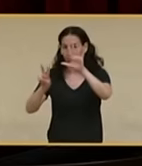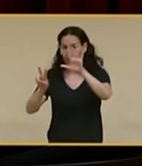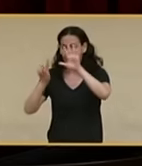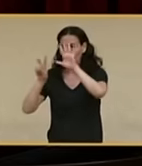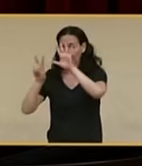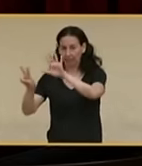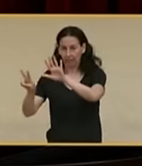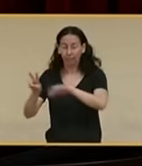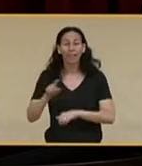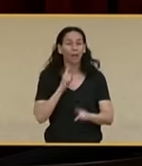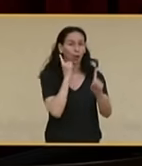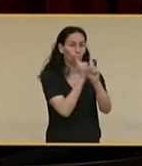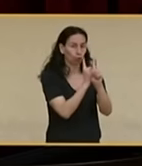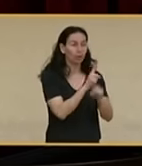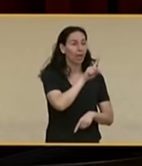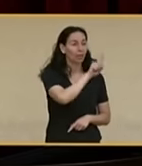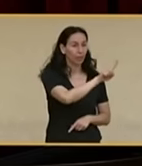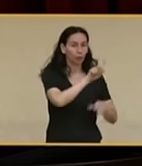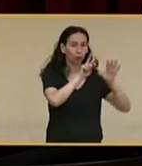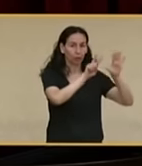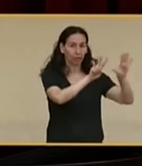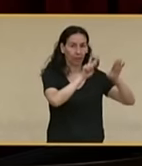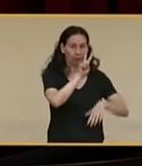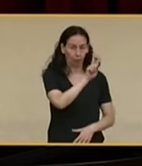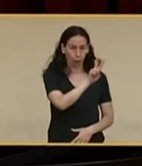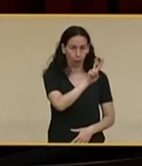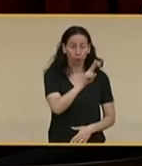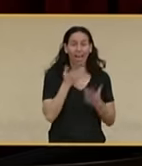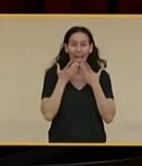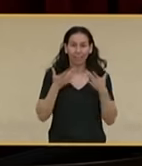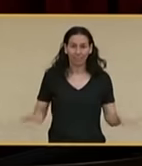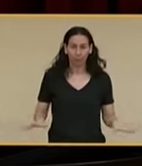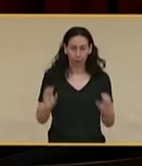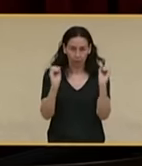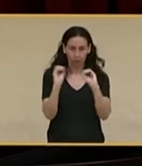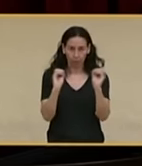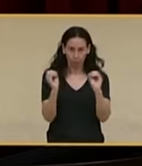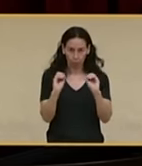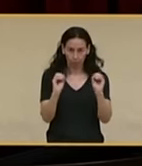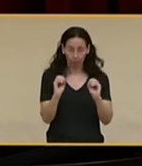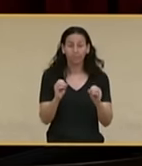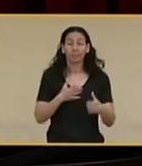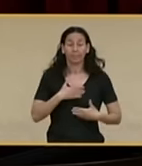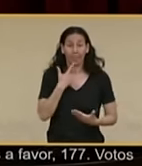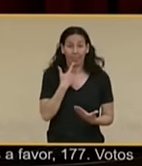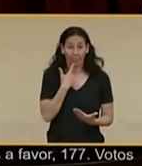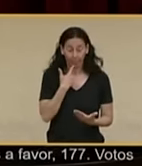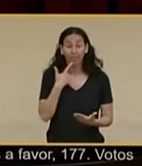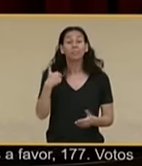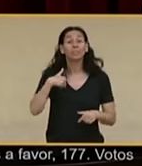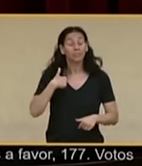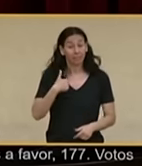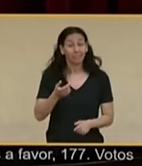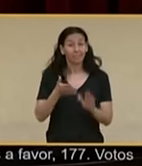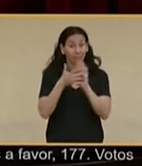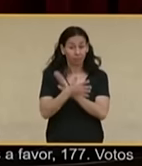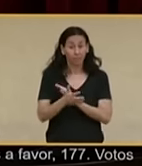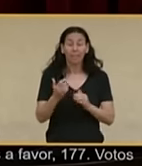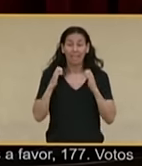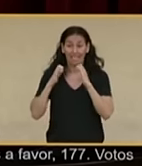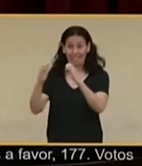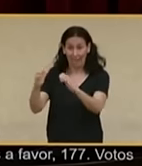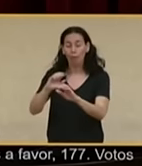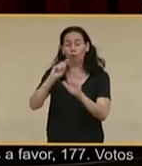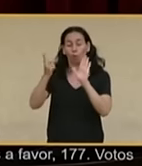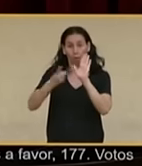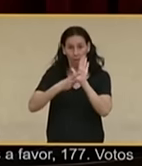177. Votos en contra 172. Abstenciones ninguna. En consecuencia, queda levantado el veto del Senado a la proposición